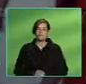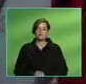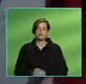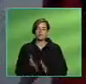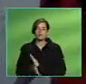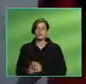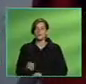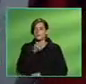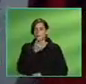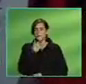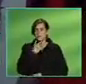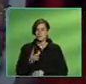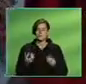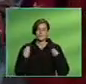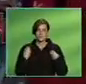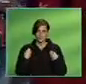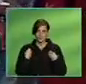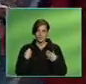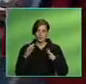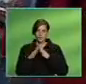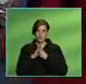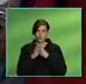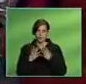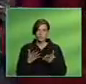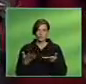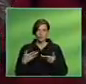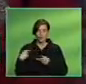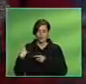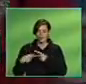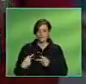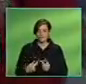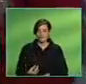hermosa vivienda que nos ha dado de herencia nuestro